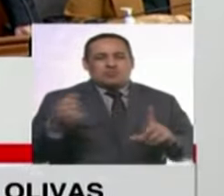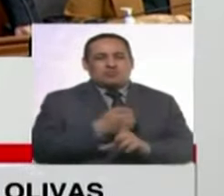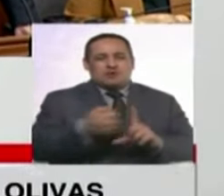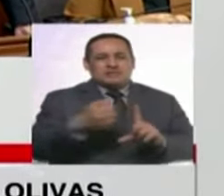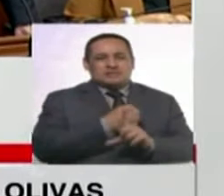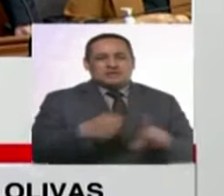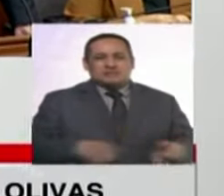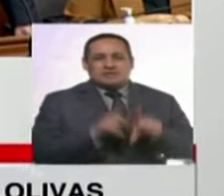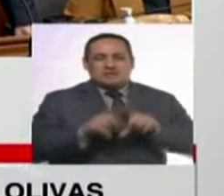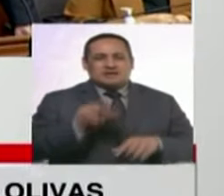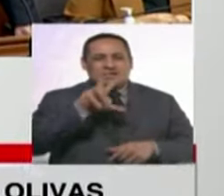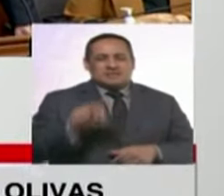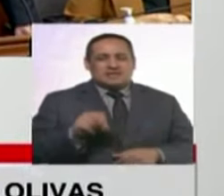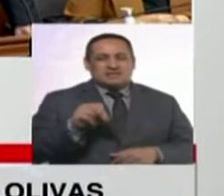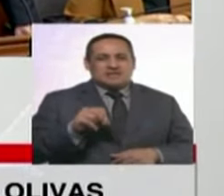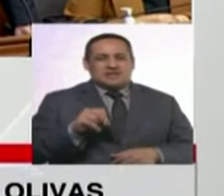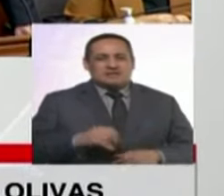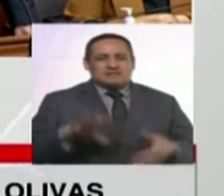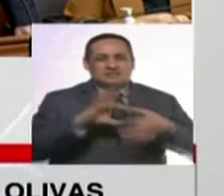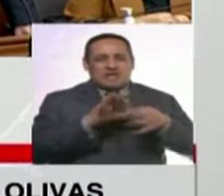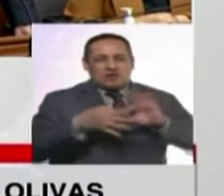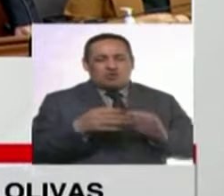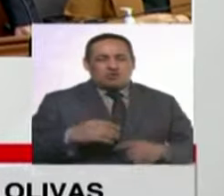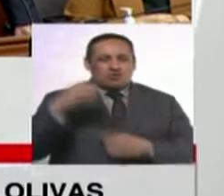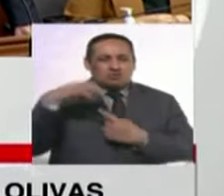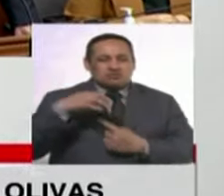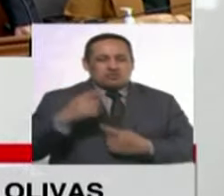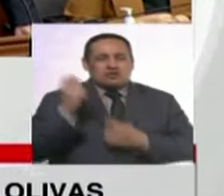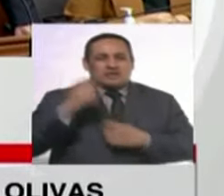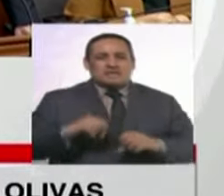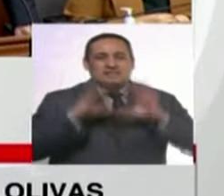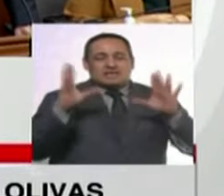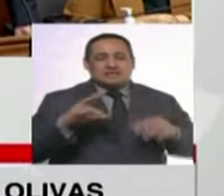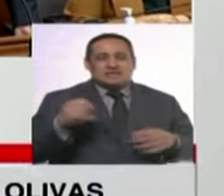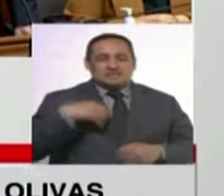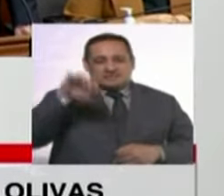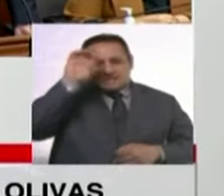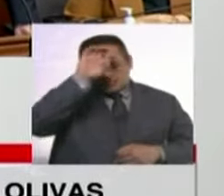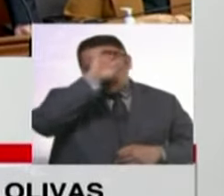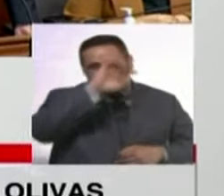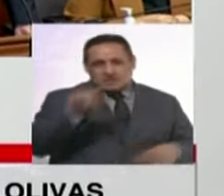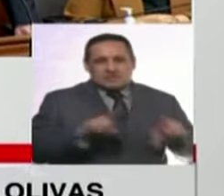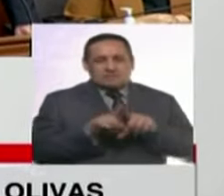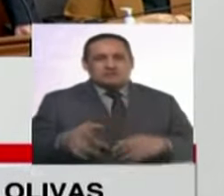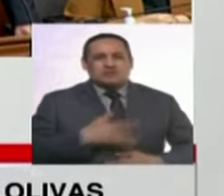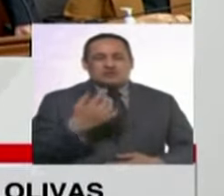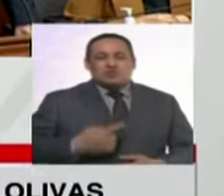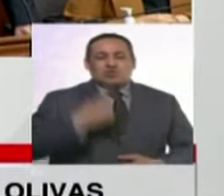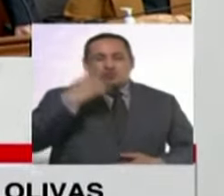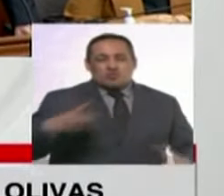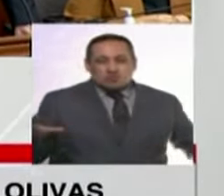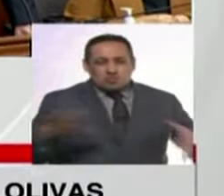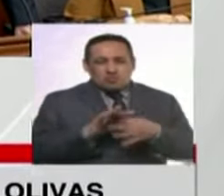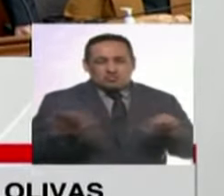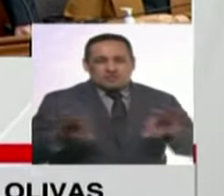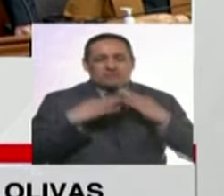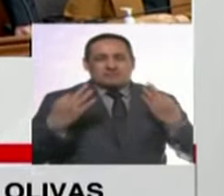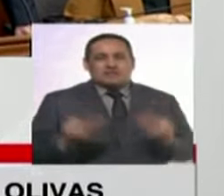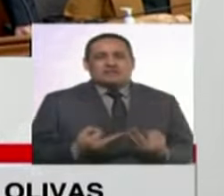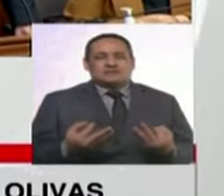el 30 de agosto el día de Santa Rosa de Lima cuya devoción une a la